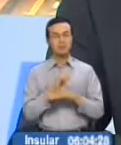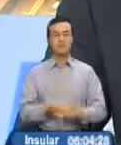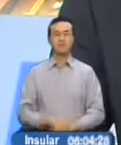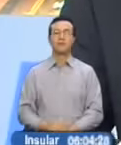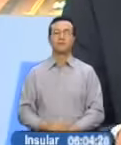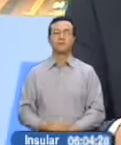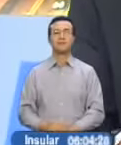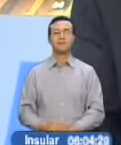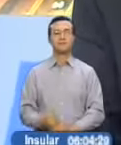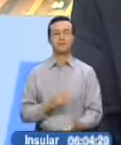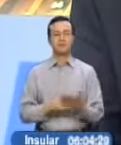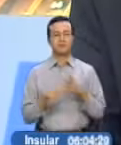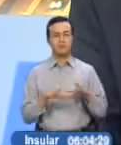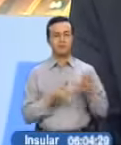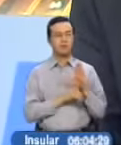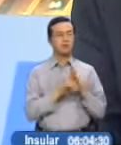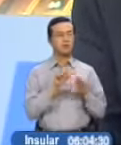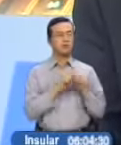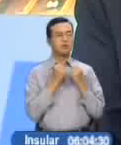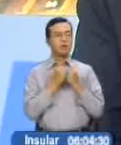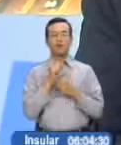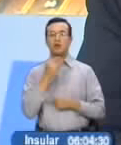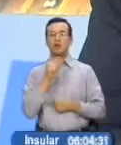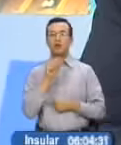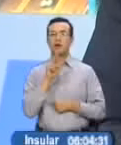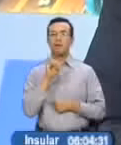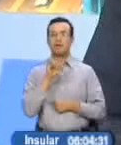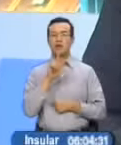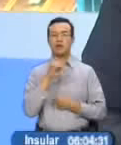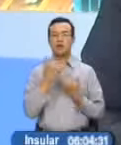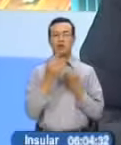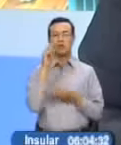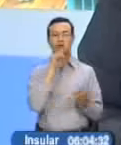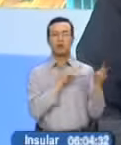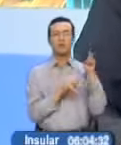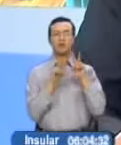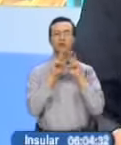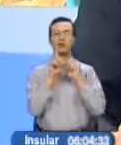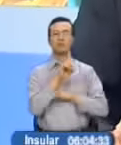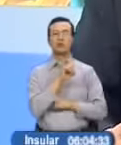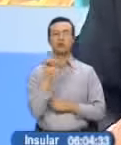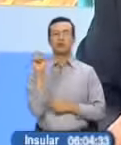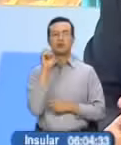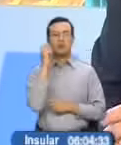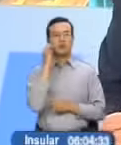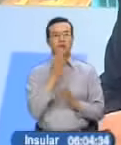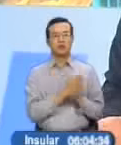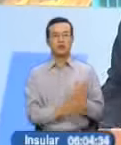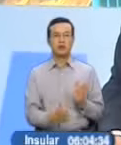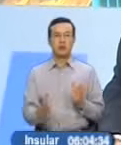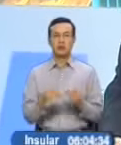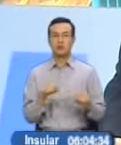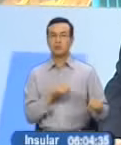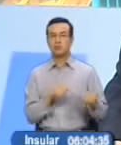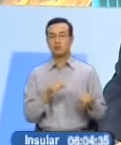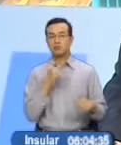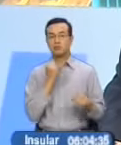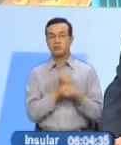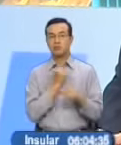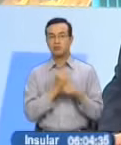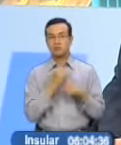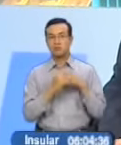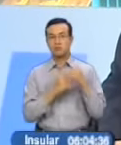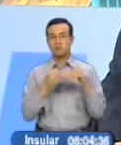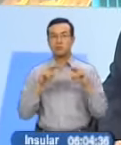a la ministra coordinadora de Desarrollo Social, Gabriela Rosero, con quien vamos a hacer una evaluación sobre los 100 días del terremoto y los trabajos realizados